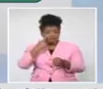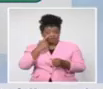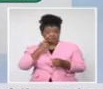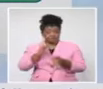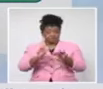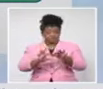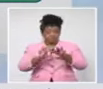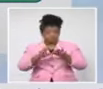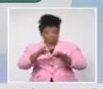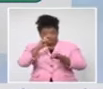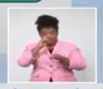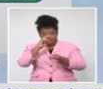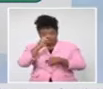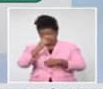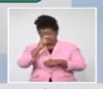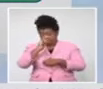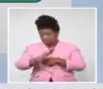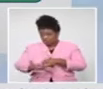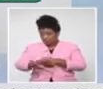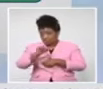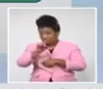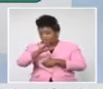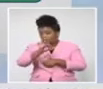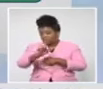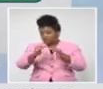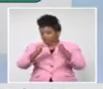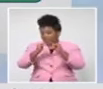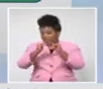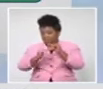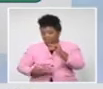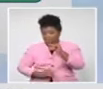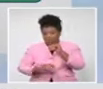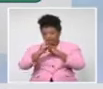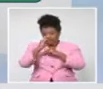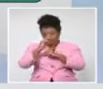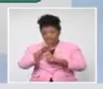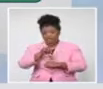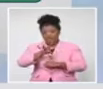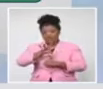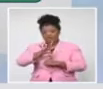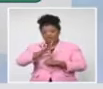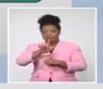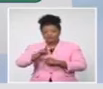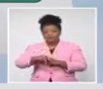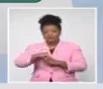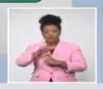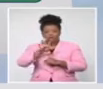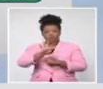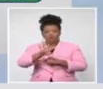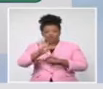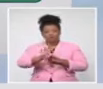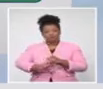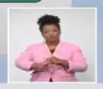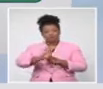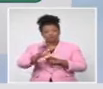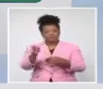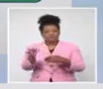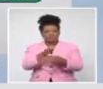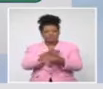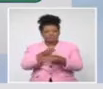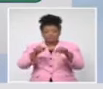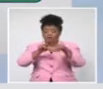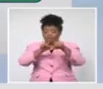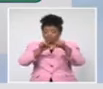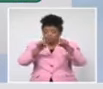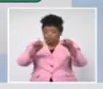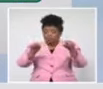18 y menos años de edad, el 15,4%. Esto hace que ya en Cuba se hayan